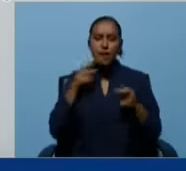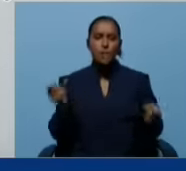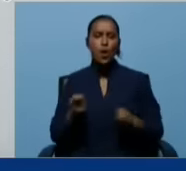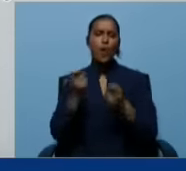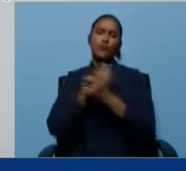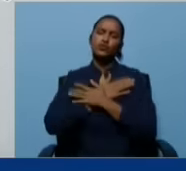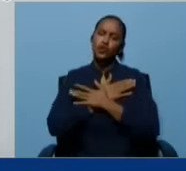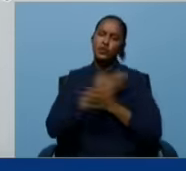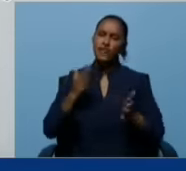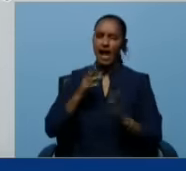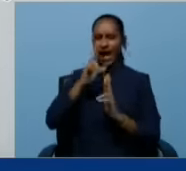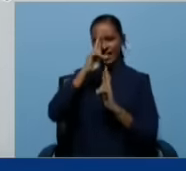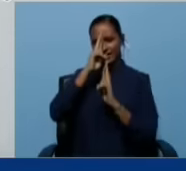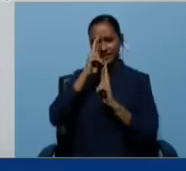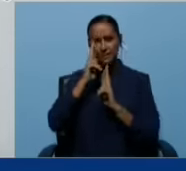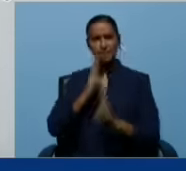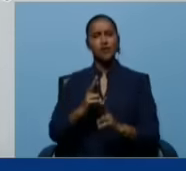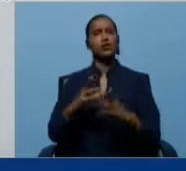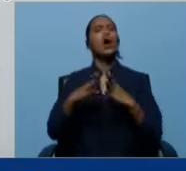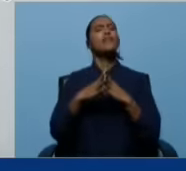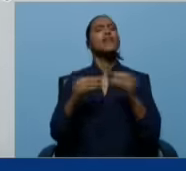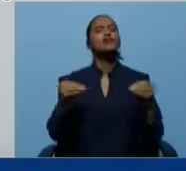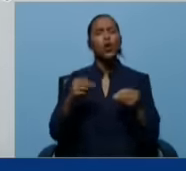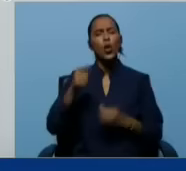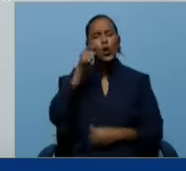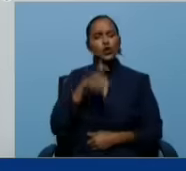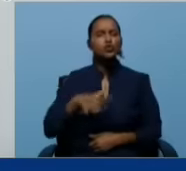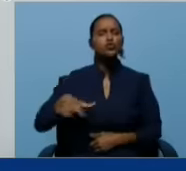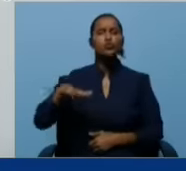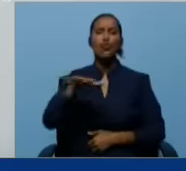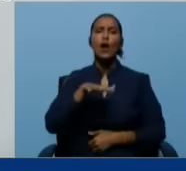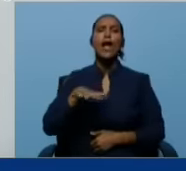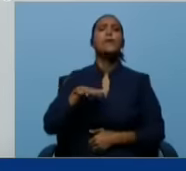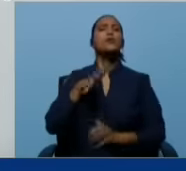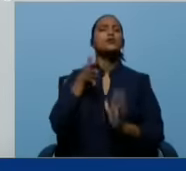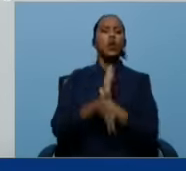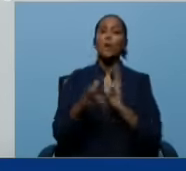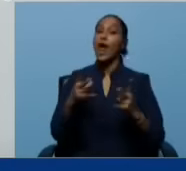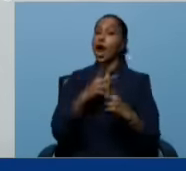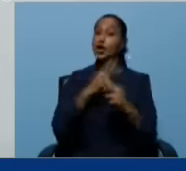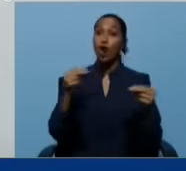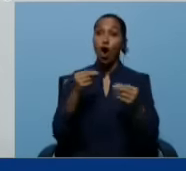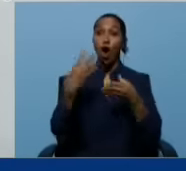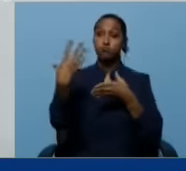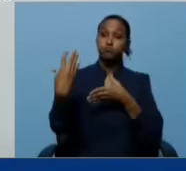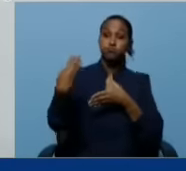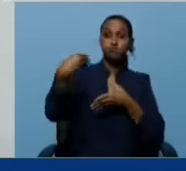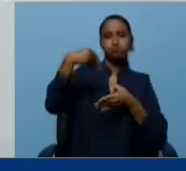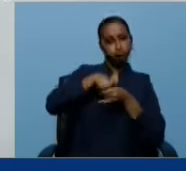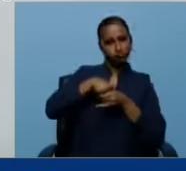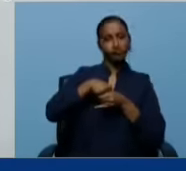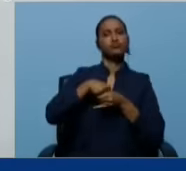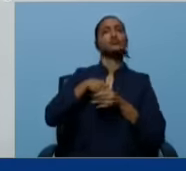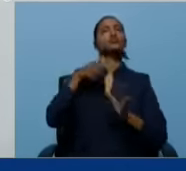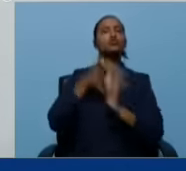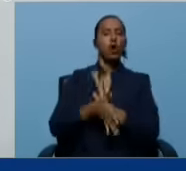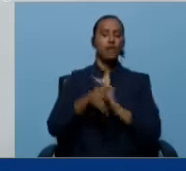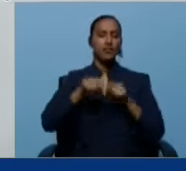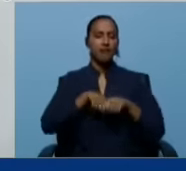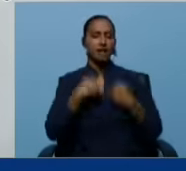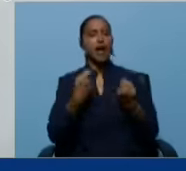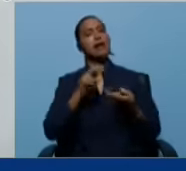a la autodeterminación de los pueblos, la no intervención y el afianzamiento de la paz y la